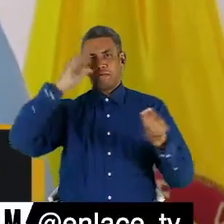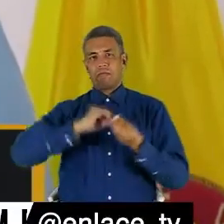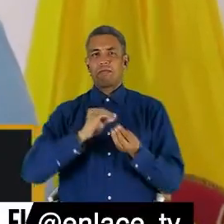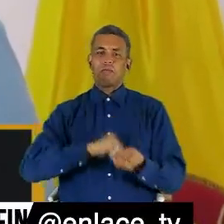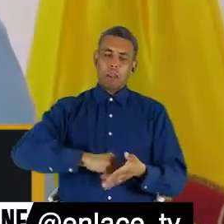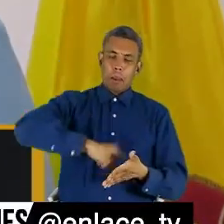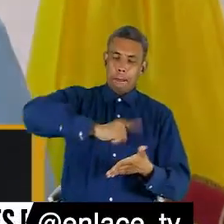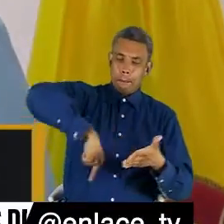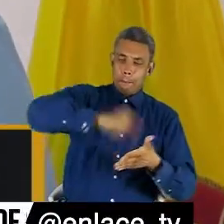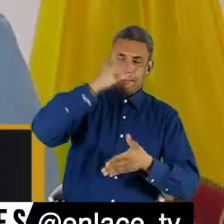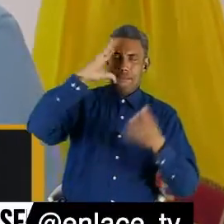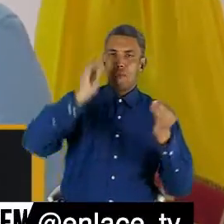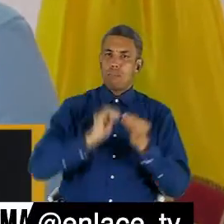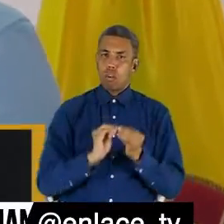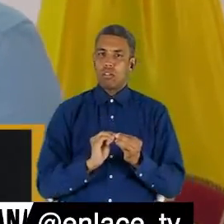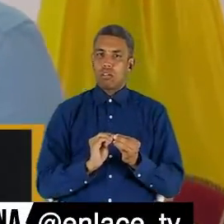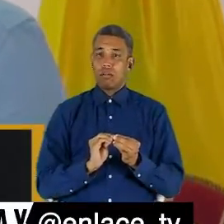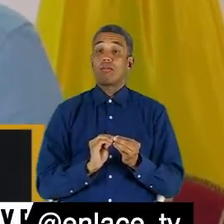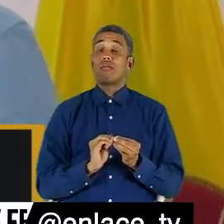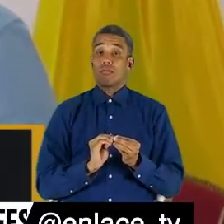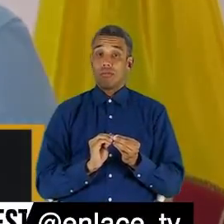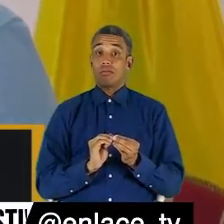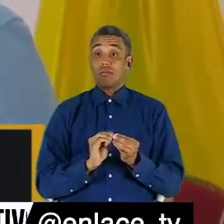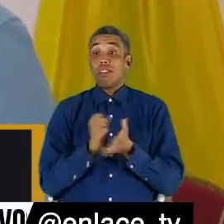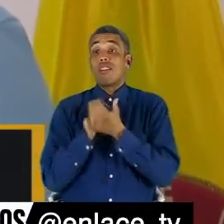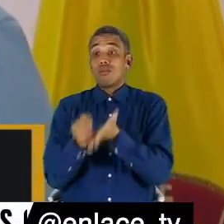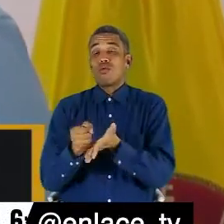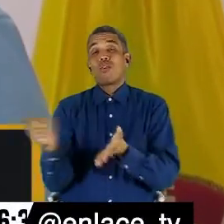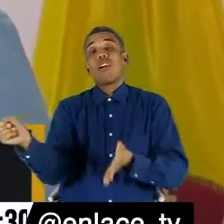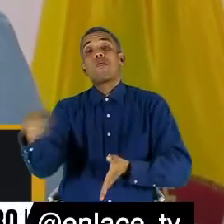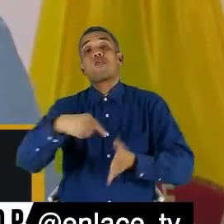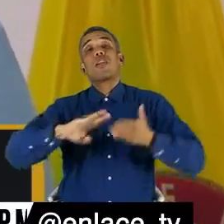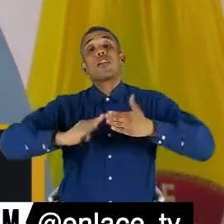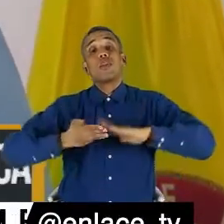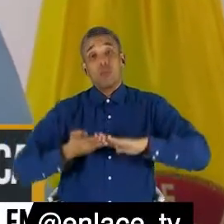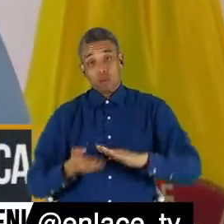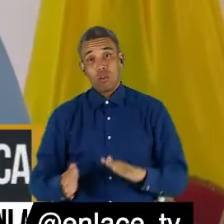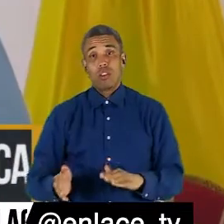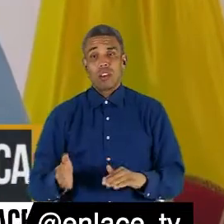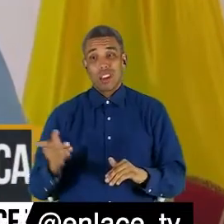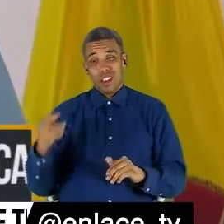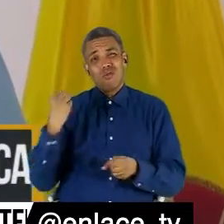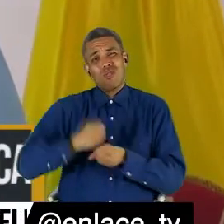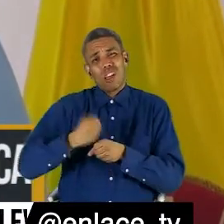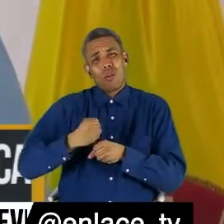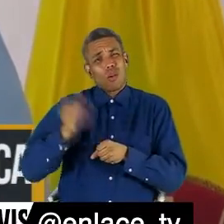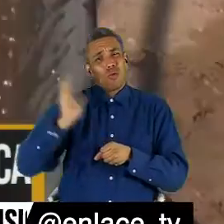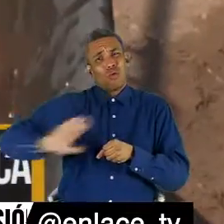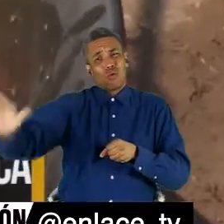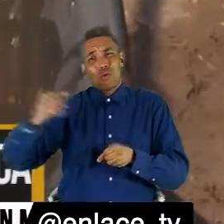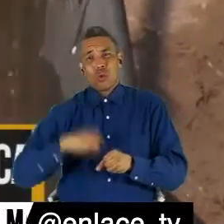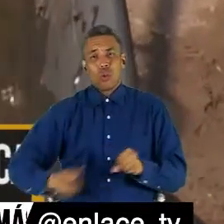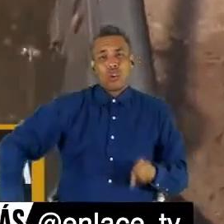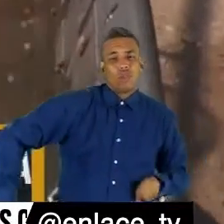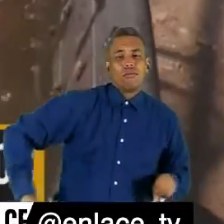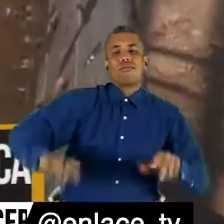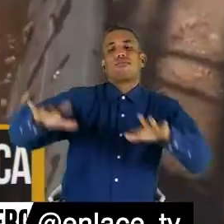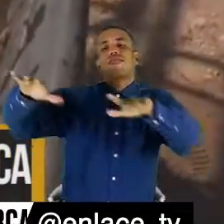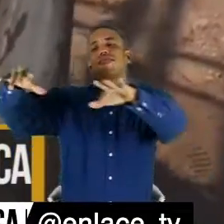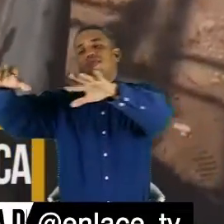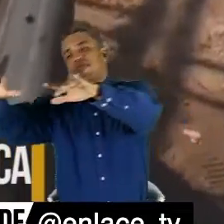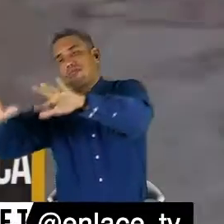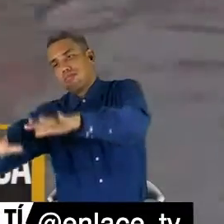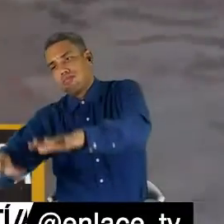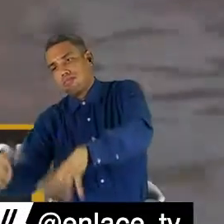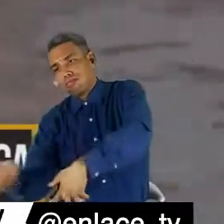de proporcionar seguridad alimentaria, no solamente a los pescadores, sino a todos los habitantes de Barranca Bermeja. El proyecto